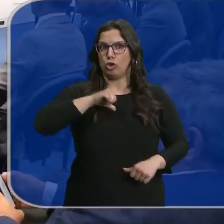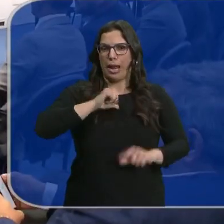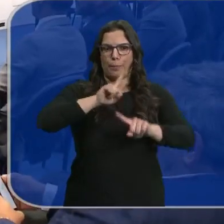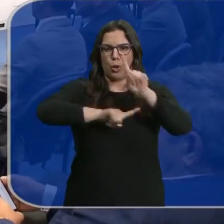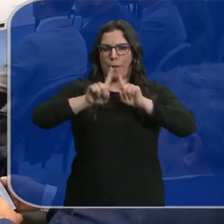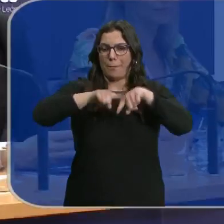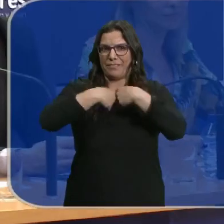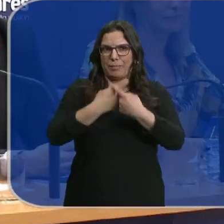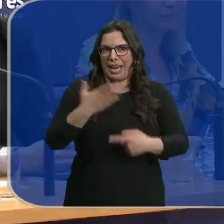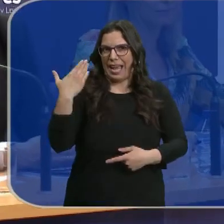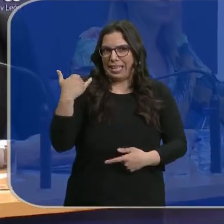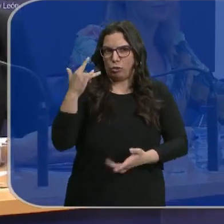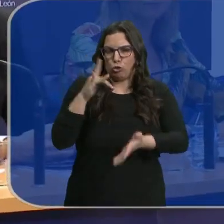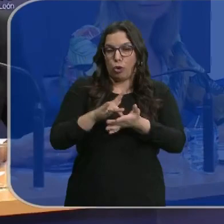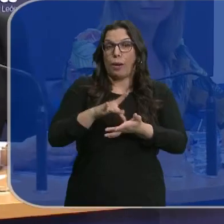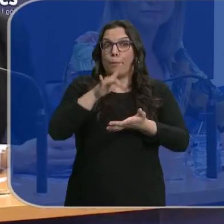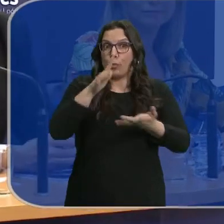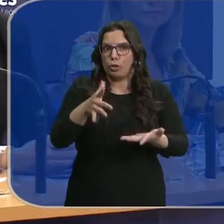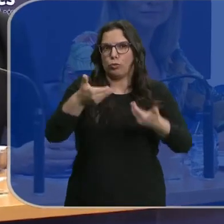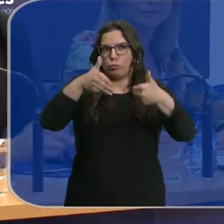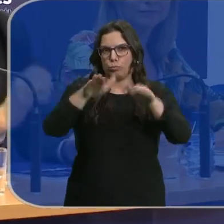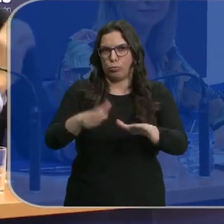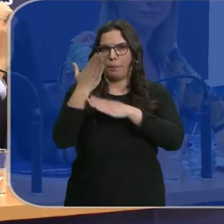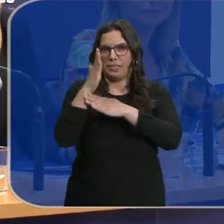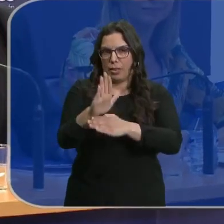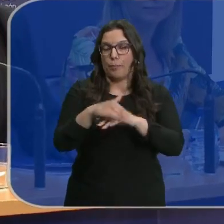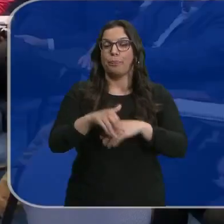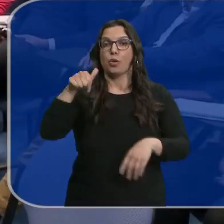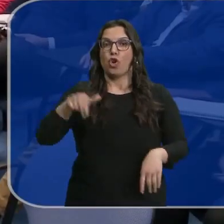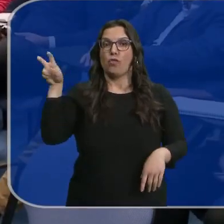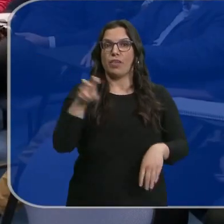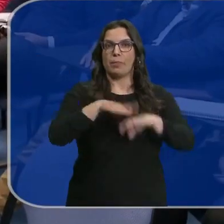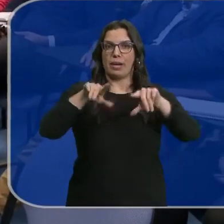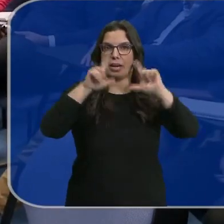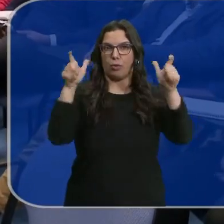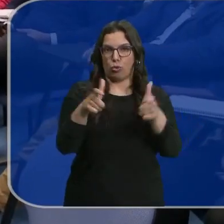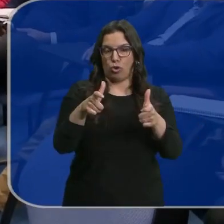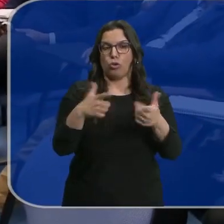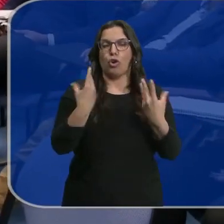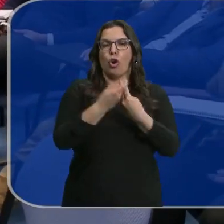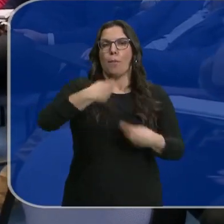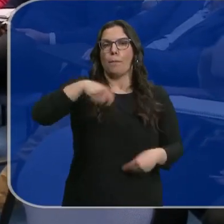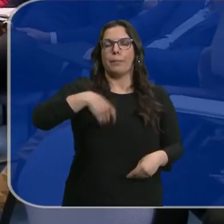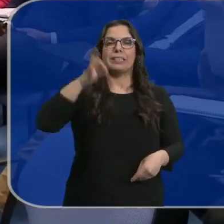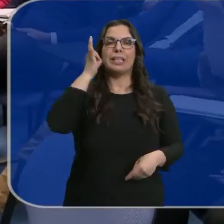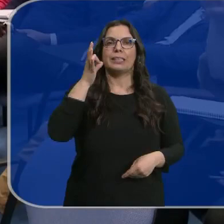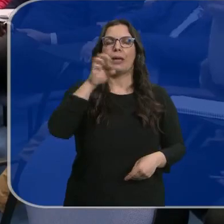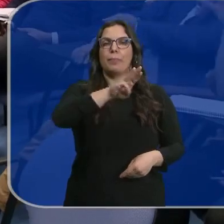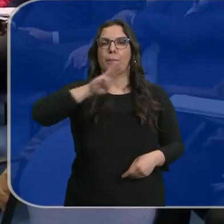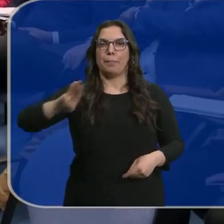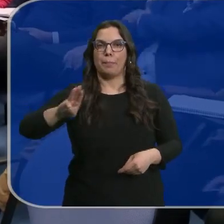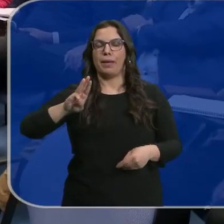problemas familiares para justificar lo que sucedió ayer. Está reunida aquí en la sede regional con la presidenta del Partido